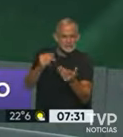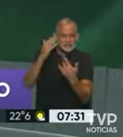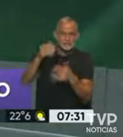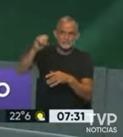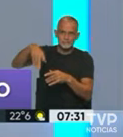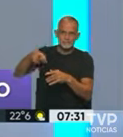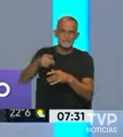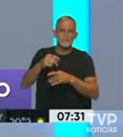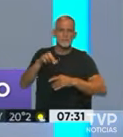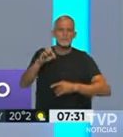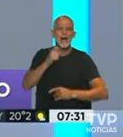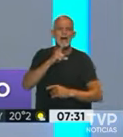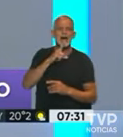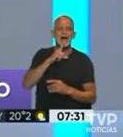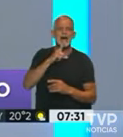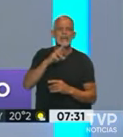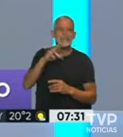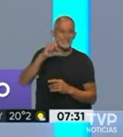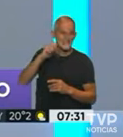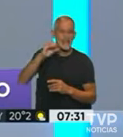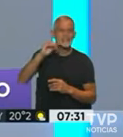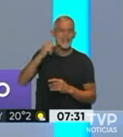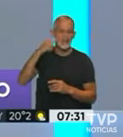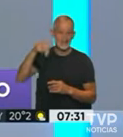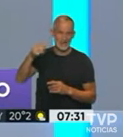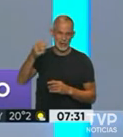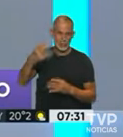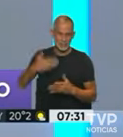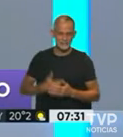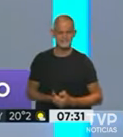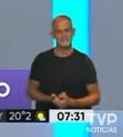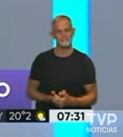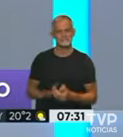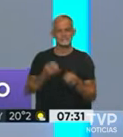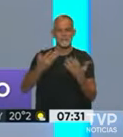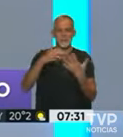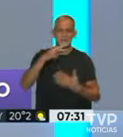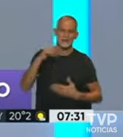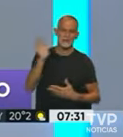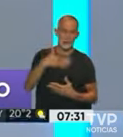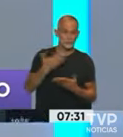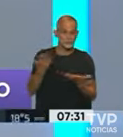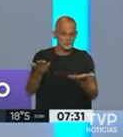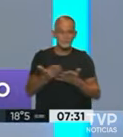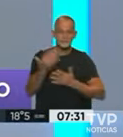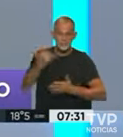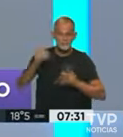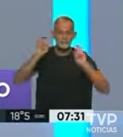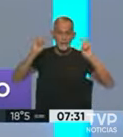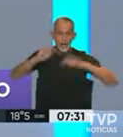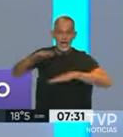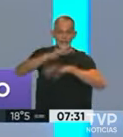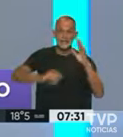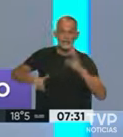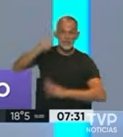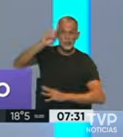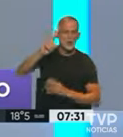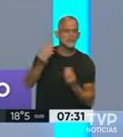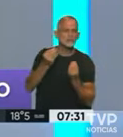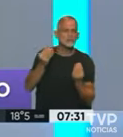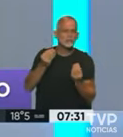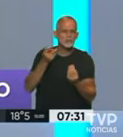Patricia chaina con toda la información qué tal pato buen viernes muy buen viernes Silvia hay una alerta en el norte del país como